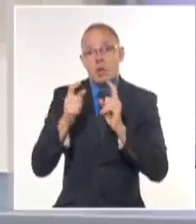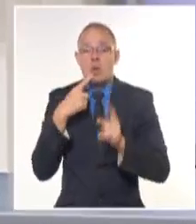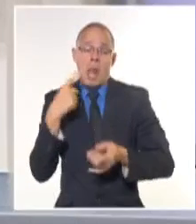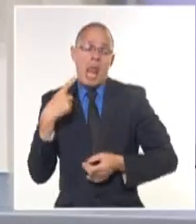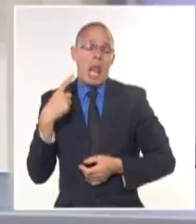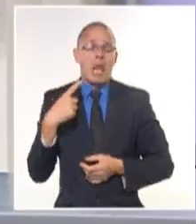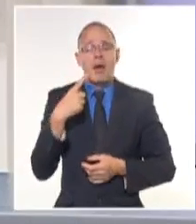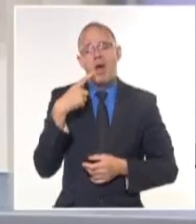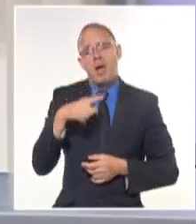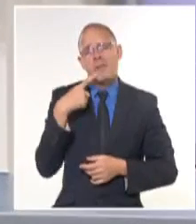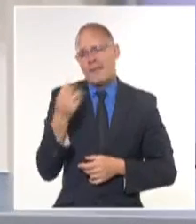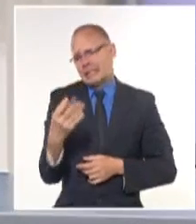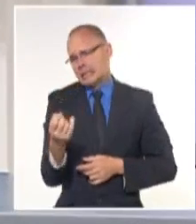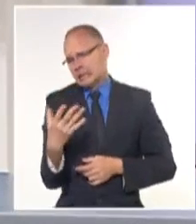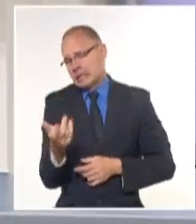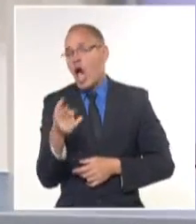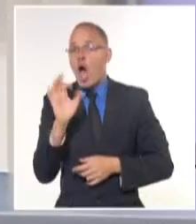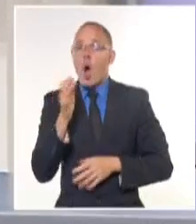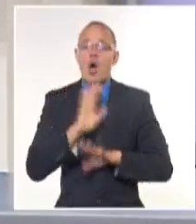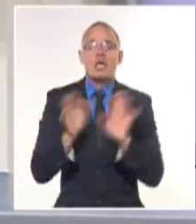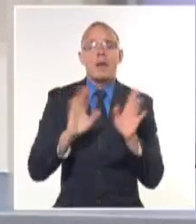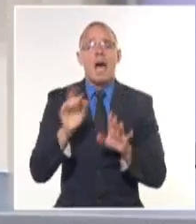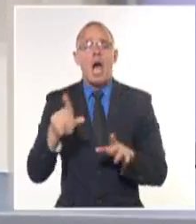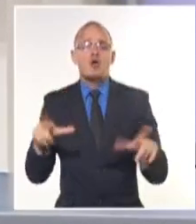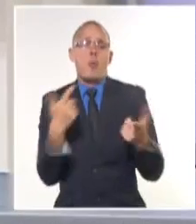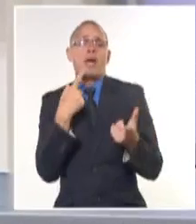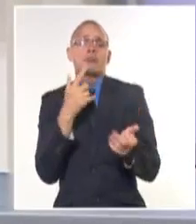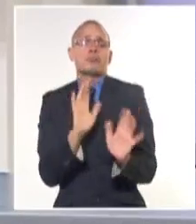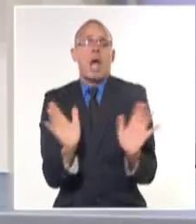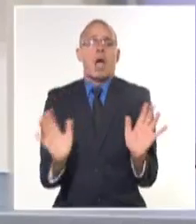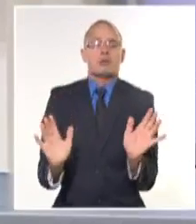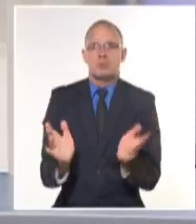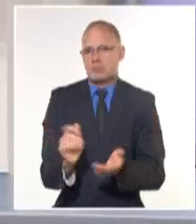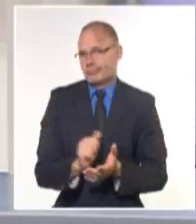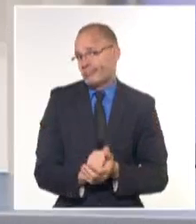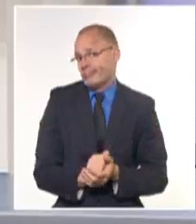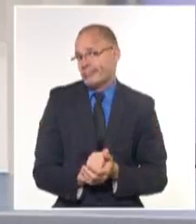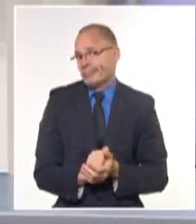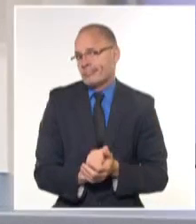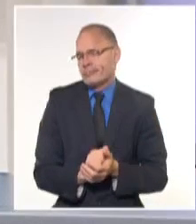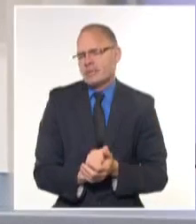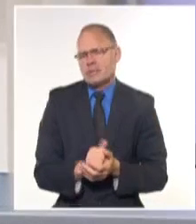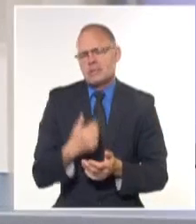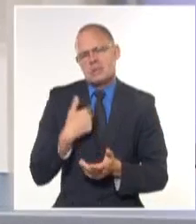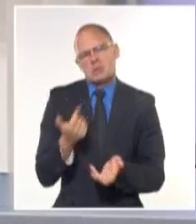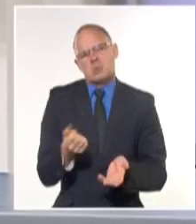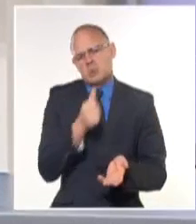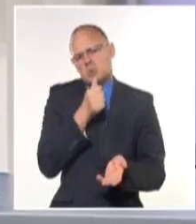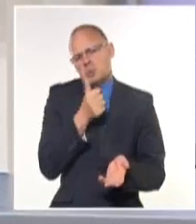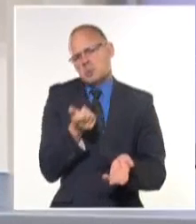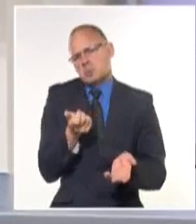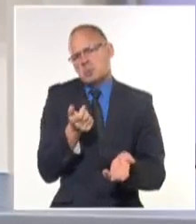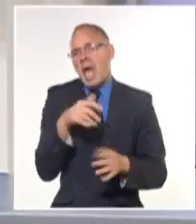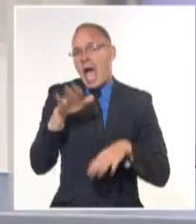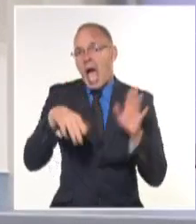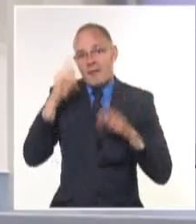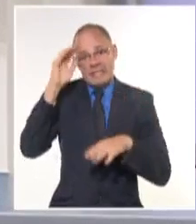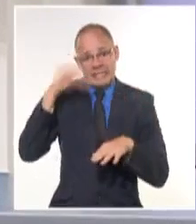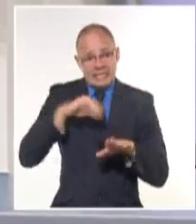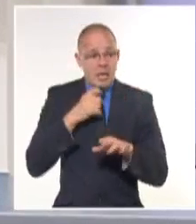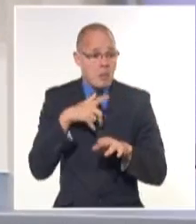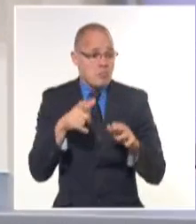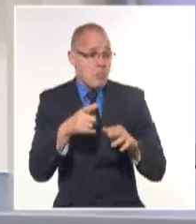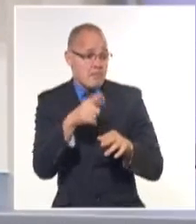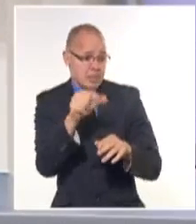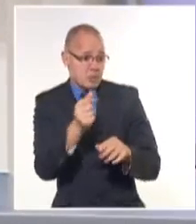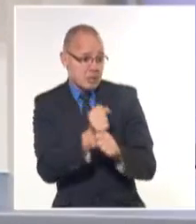es muy formal. Pero se me ocurre pensar que ¿por qué los trabajadores no pueden saber todos los contratos que tiene una entidad? ¿Por